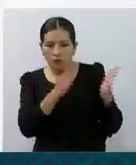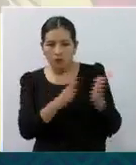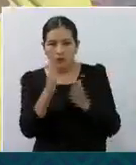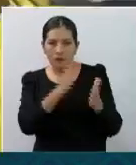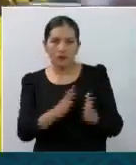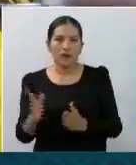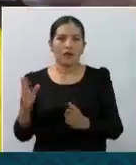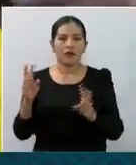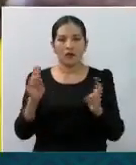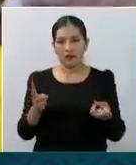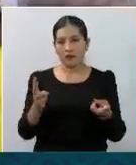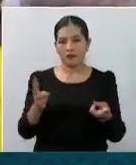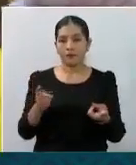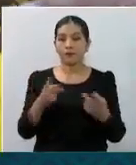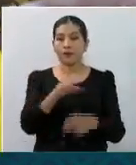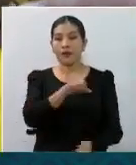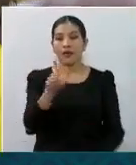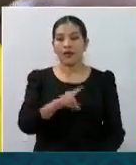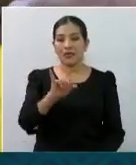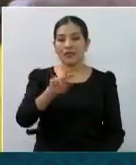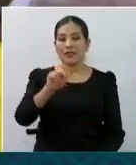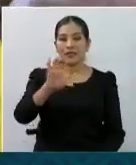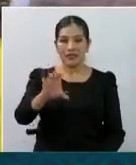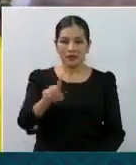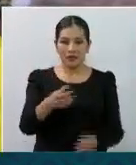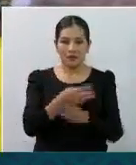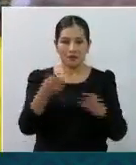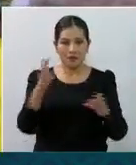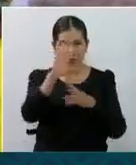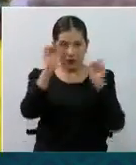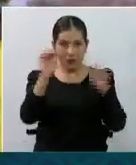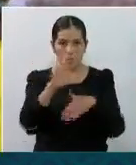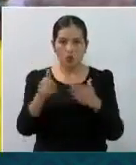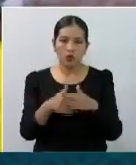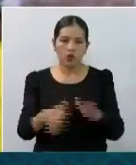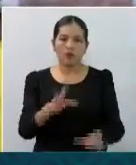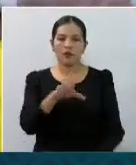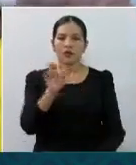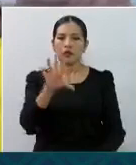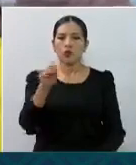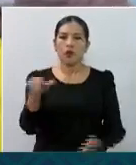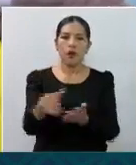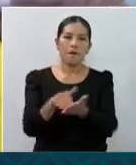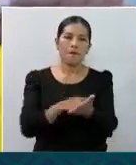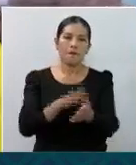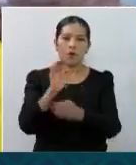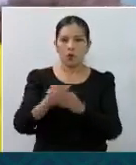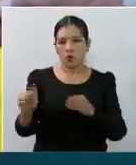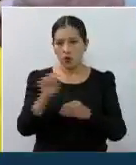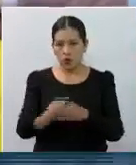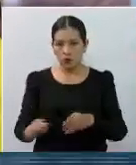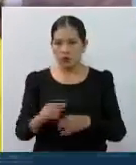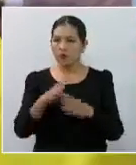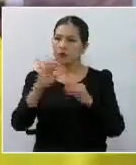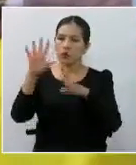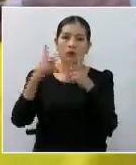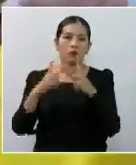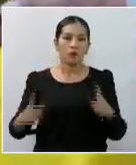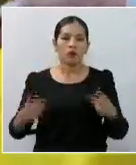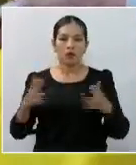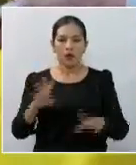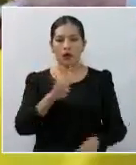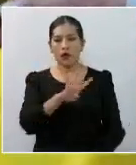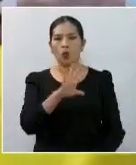DBCs. Las de CINCE, las de Oruro está en 350 millones de dólares y las de Potosí se está acercando a